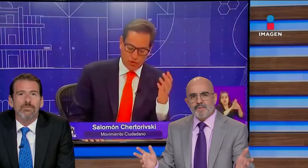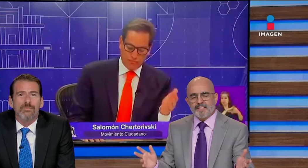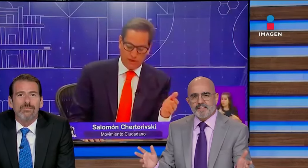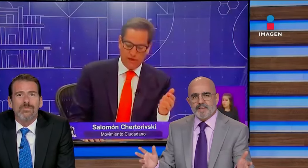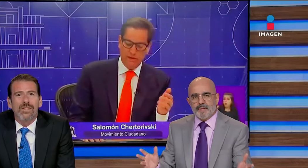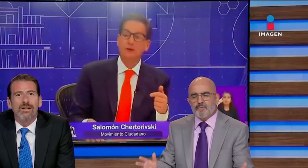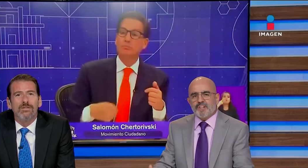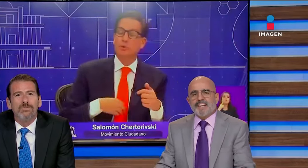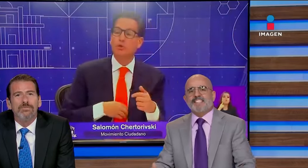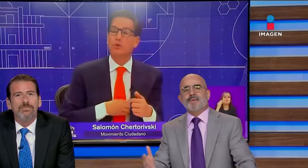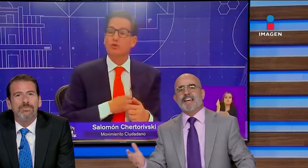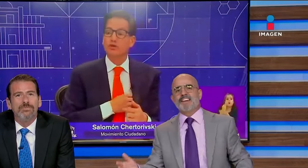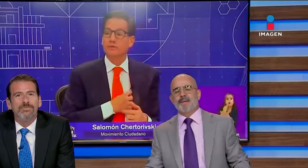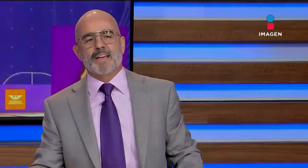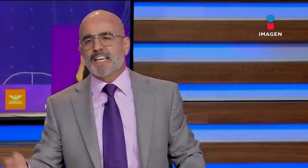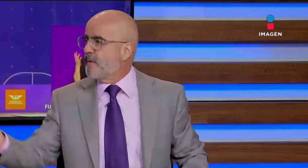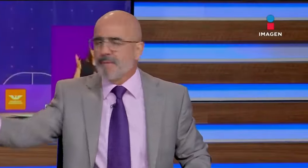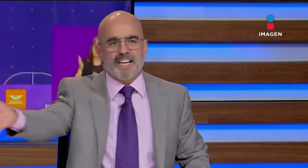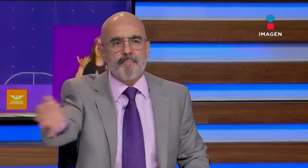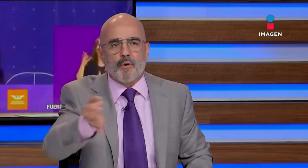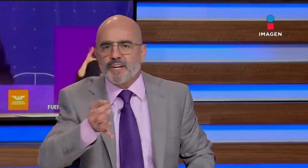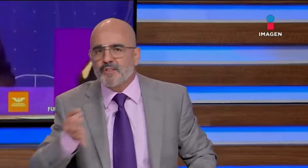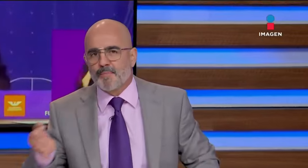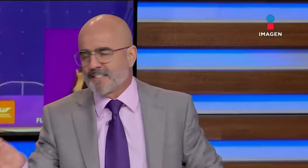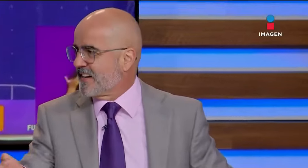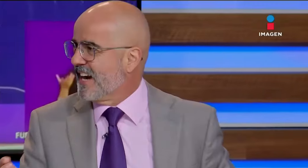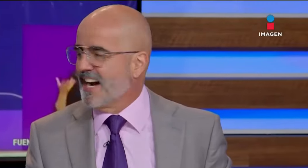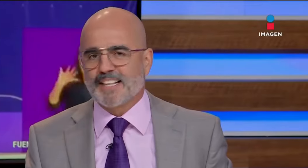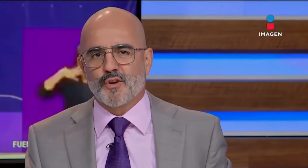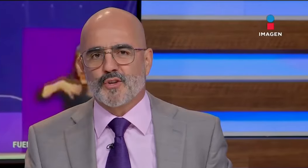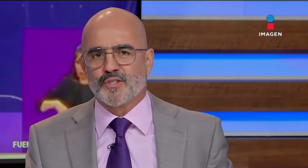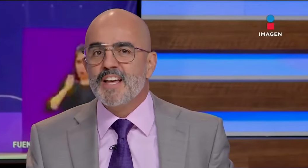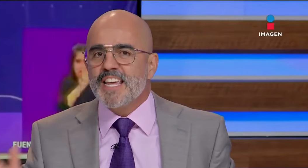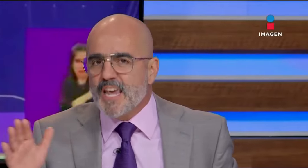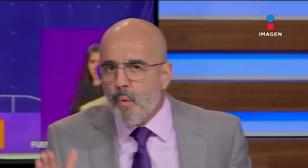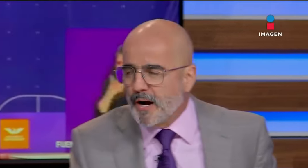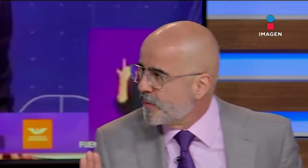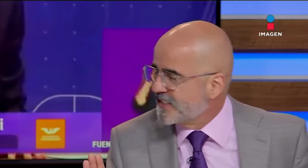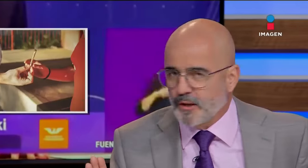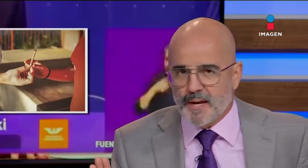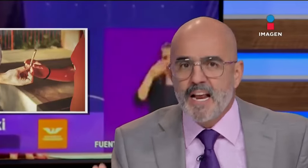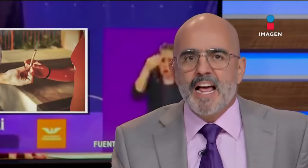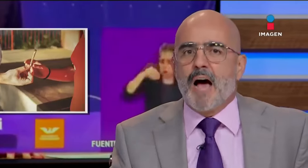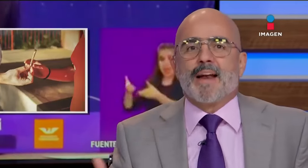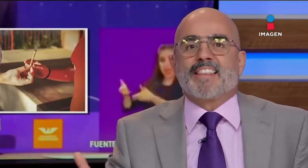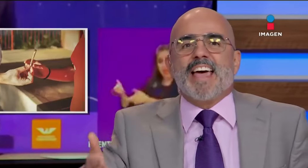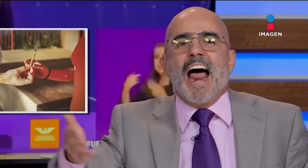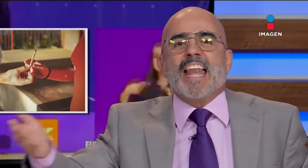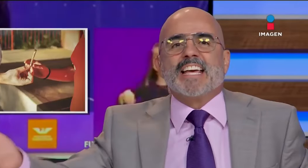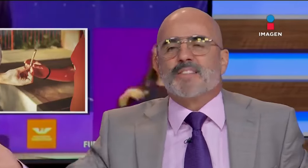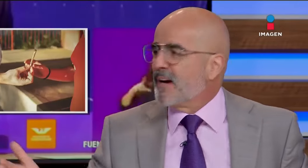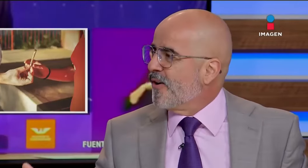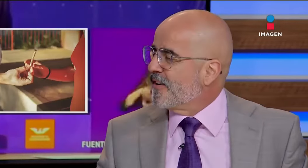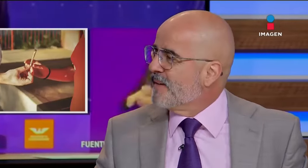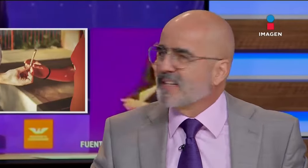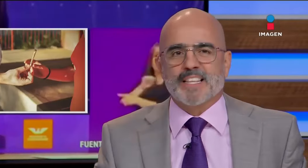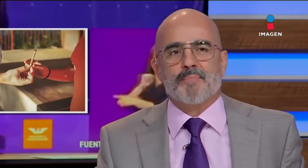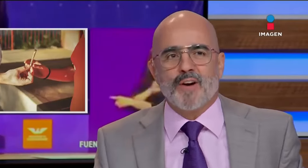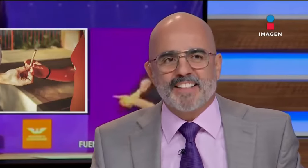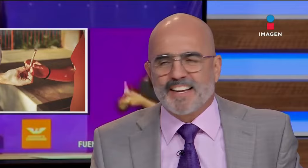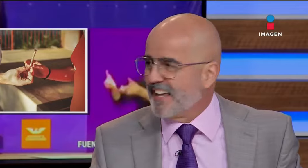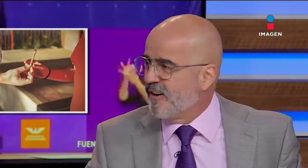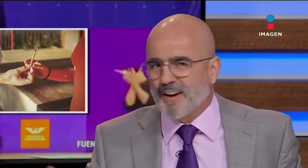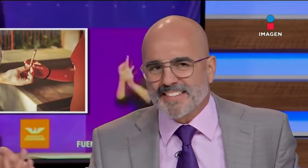y amor, había mucha agresividad en la mesa y iba a pasar el porrito para que se relajaran todos. Igual hubiera estado bien hablar de aliens mejor en